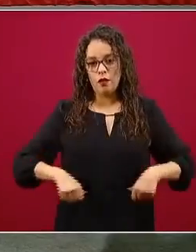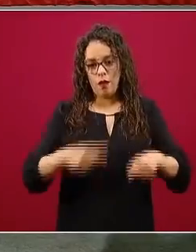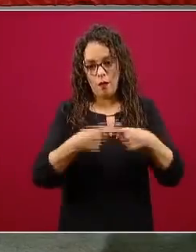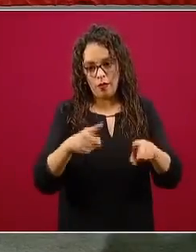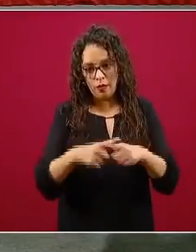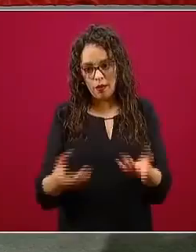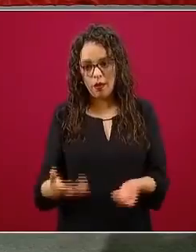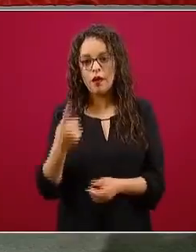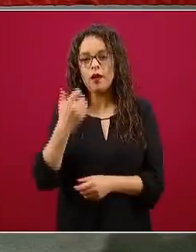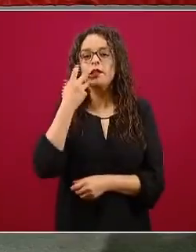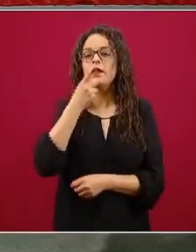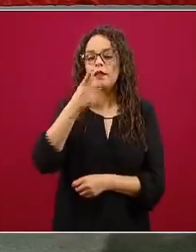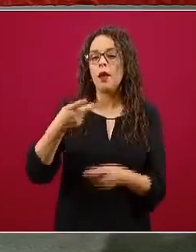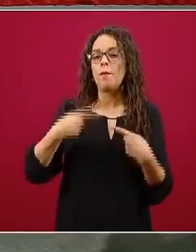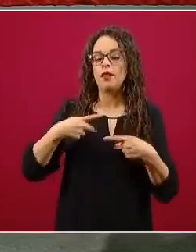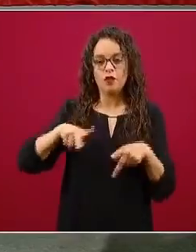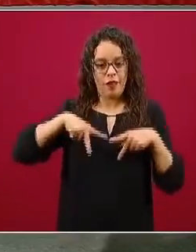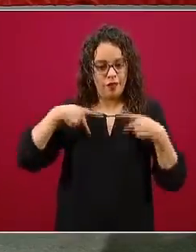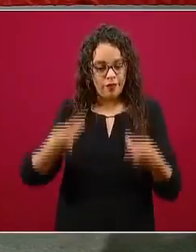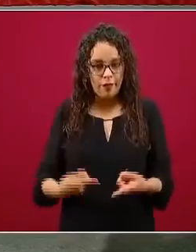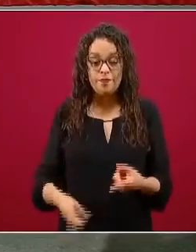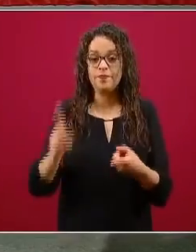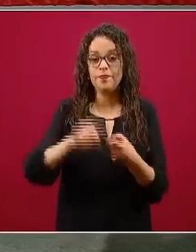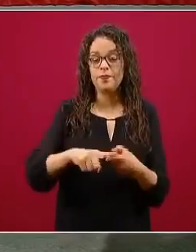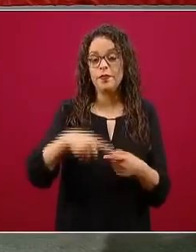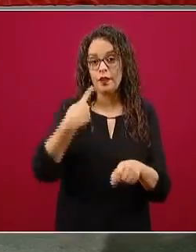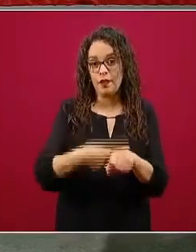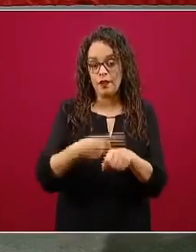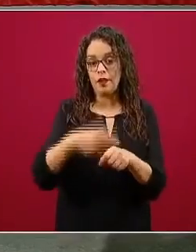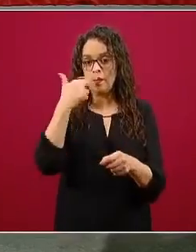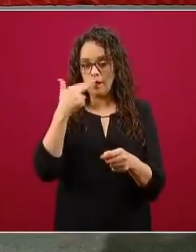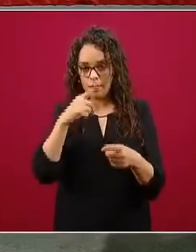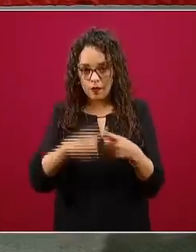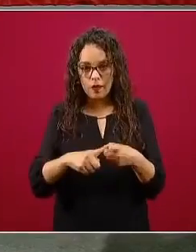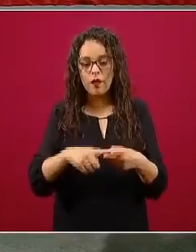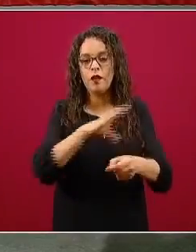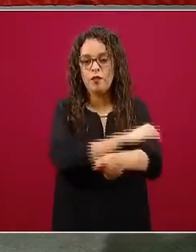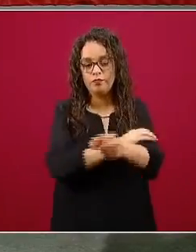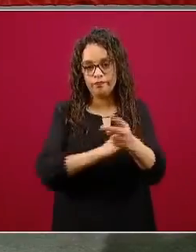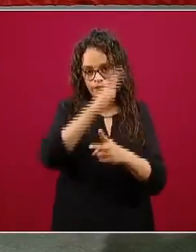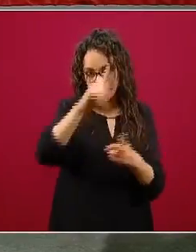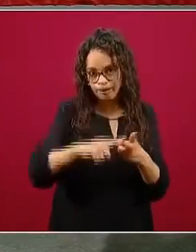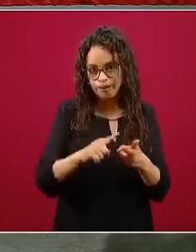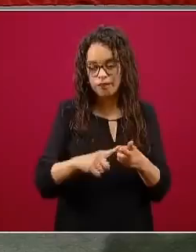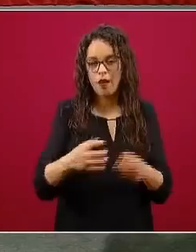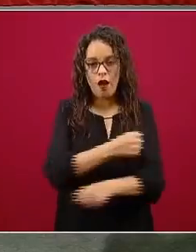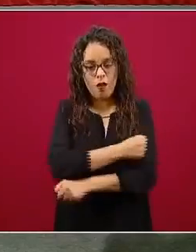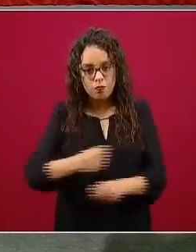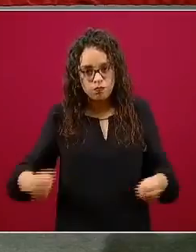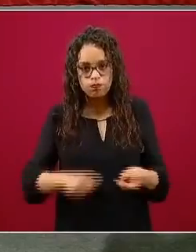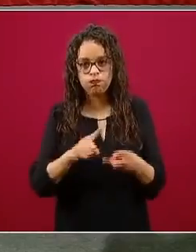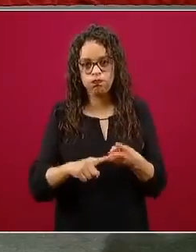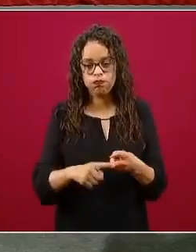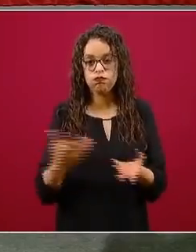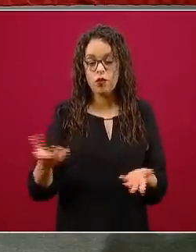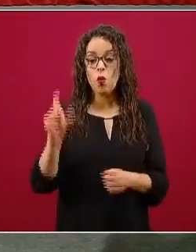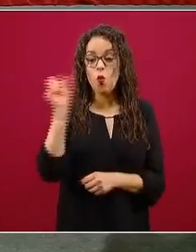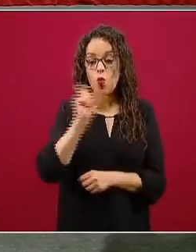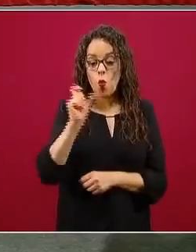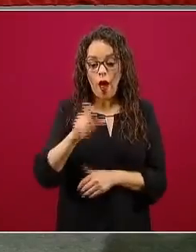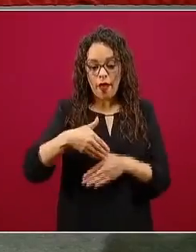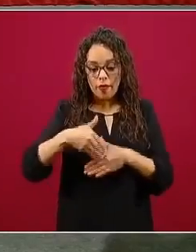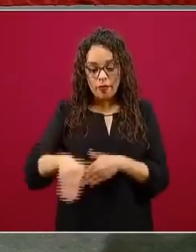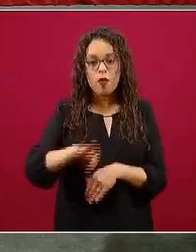hipertensión arterial, que son obesas o que tienen problemas renales? ¿En qué momento de esta contingencia se estarían incorporando a la vida